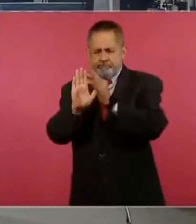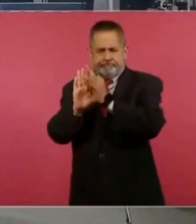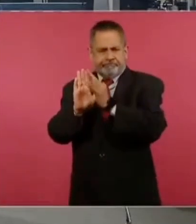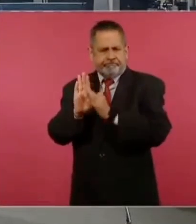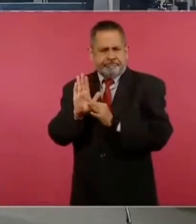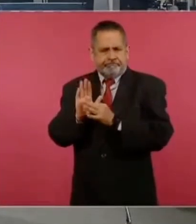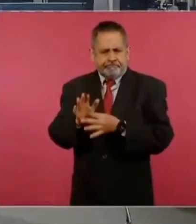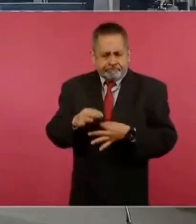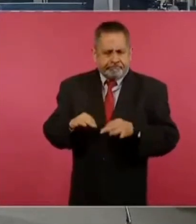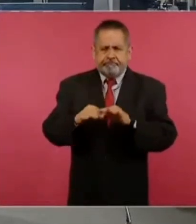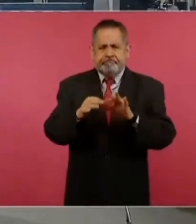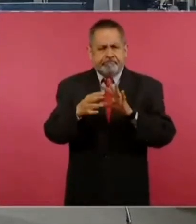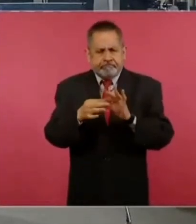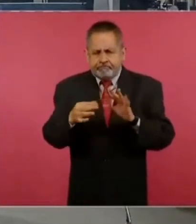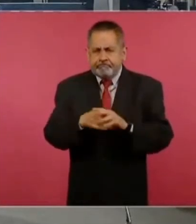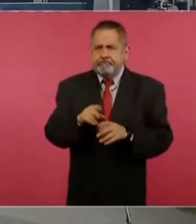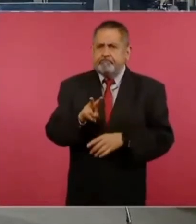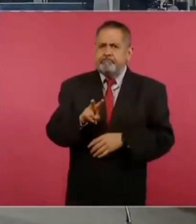impresionantes, históricos.